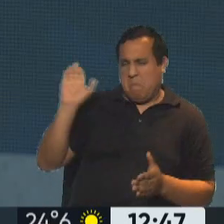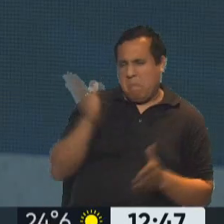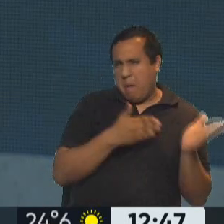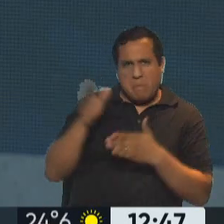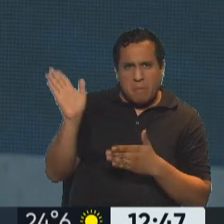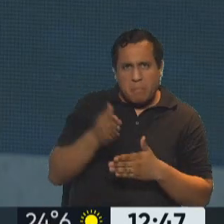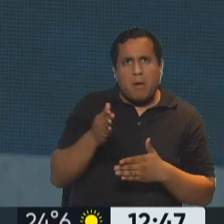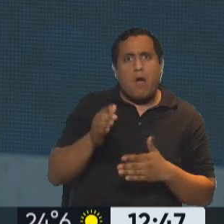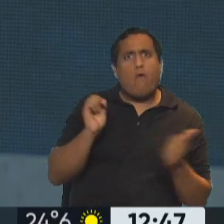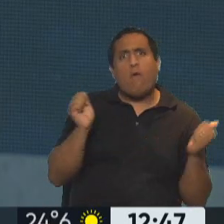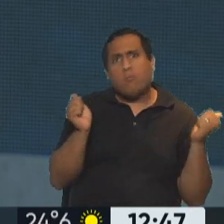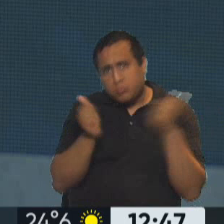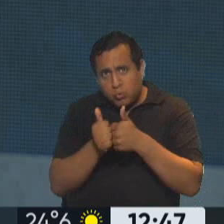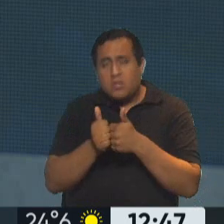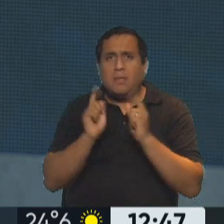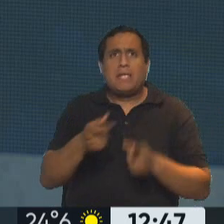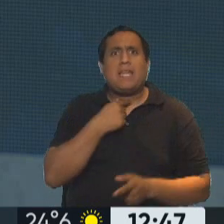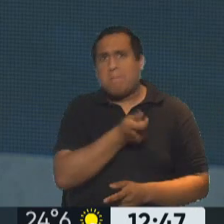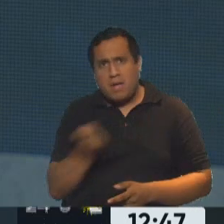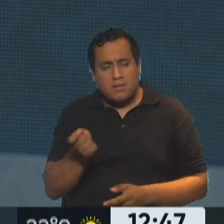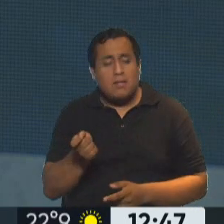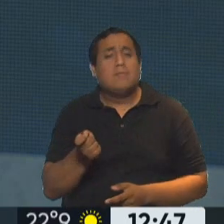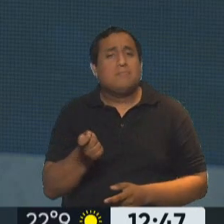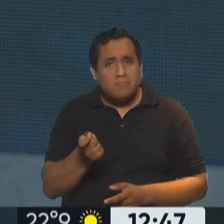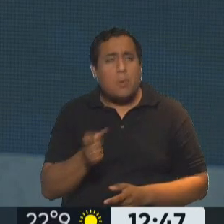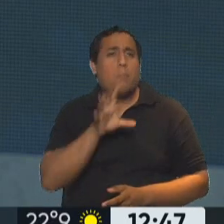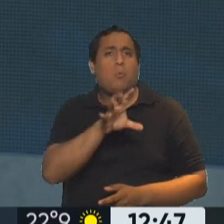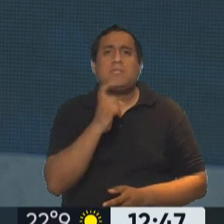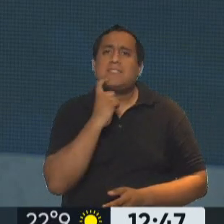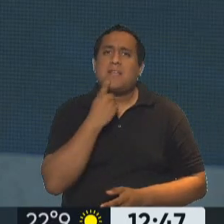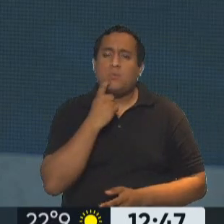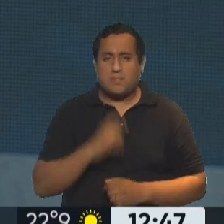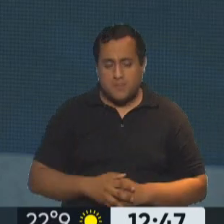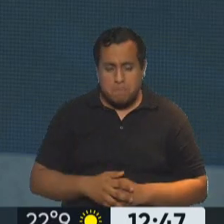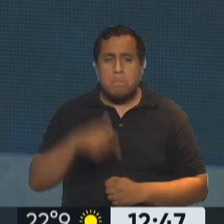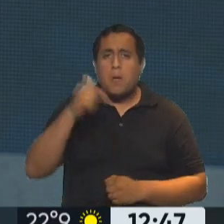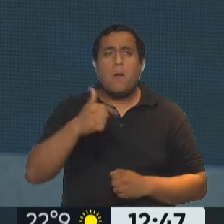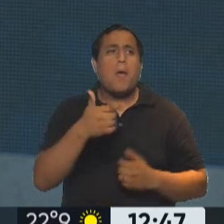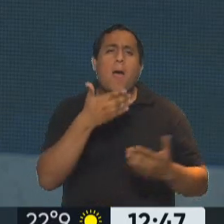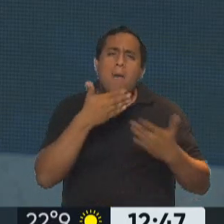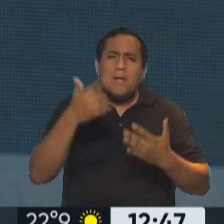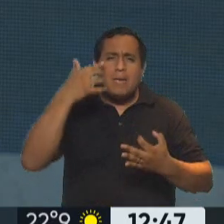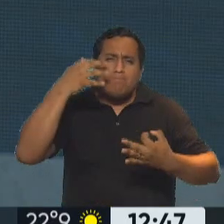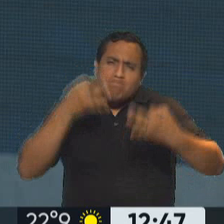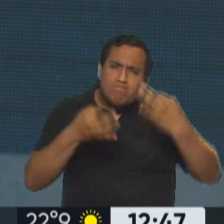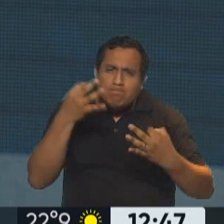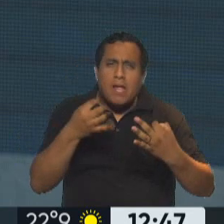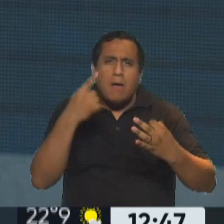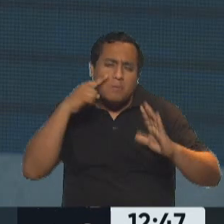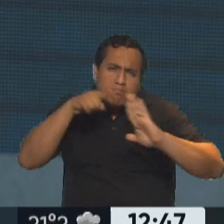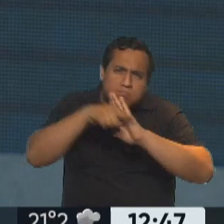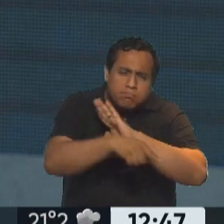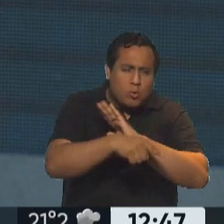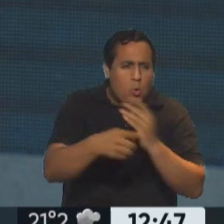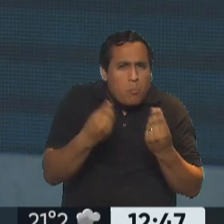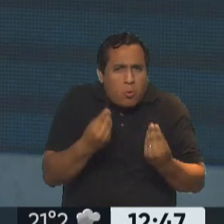violó y además intentó asesinarla un intento de femicidio en la provincia de San Luis para analizarlo e ir un poquito más allá A ver por qué